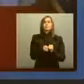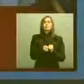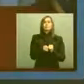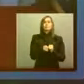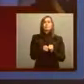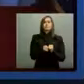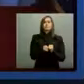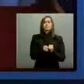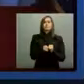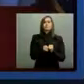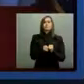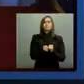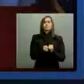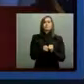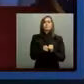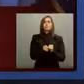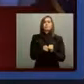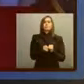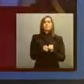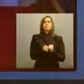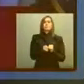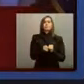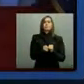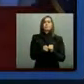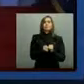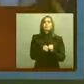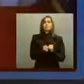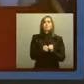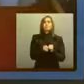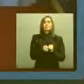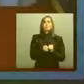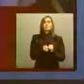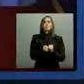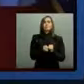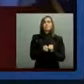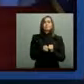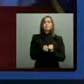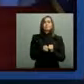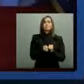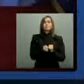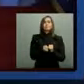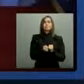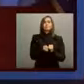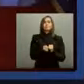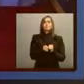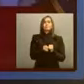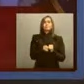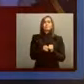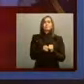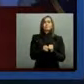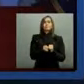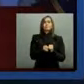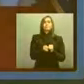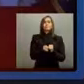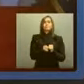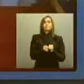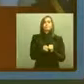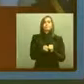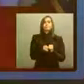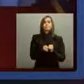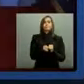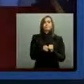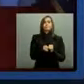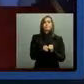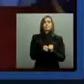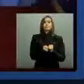monta mariotti sobre europa va a domingo rito que se hayan a poderes esa